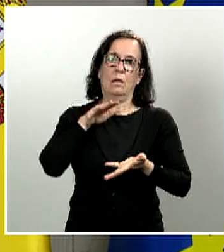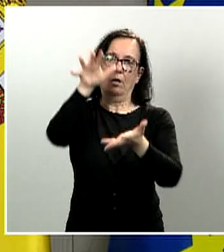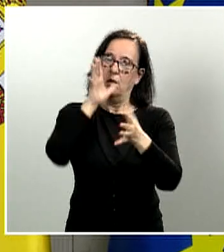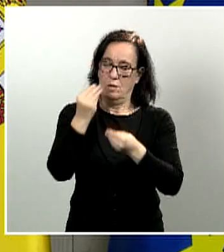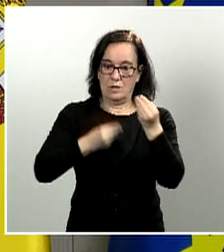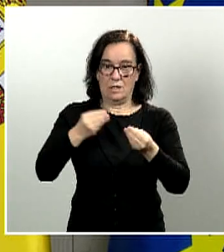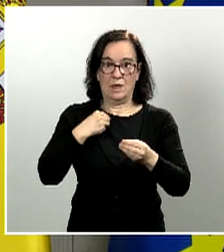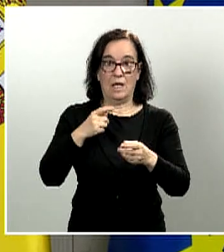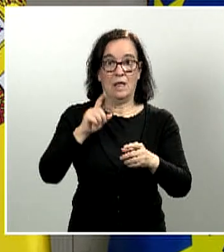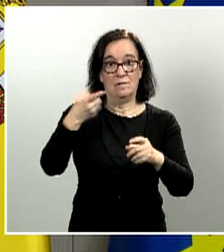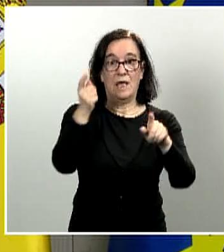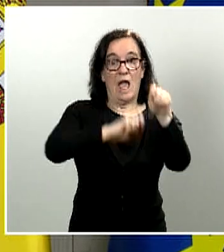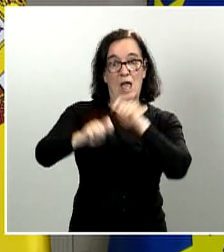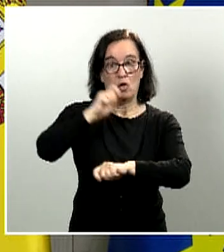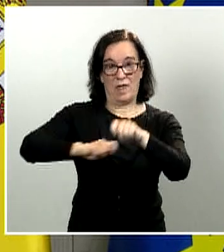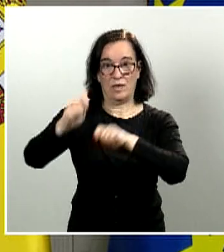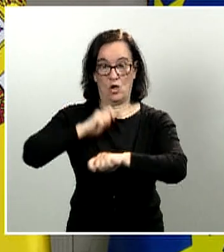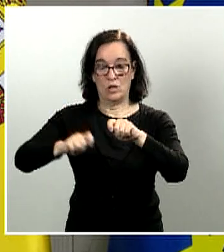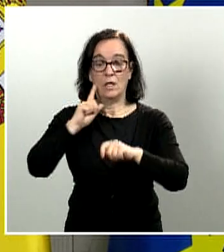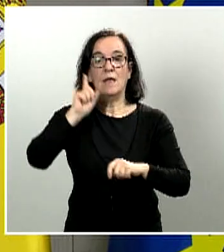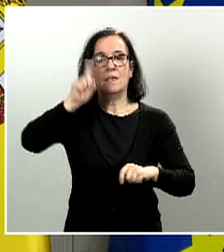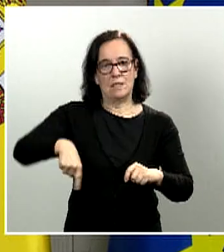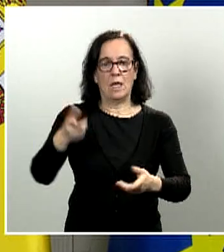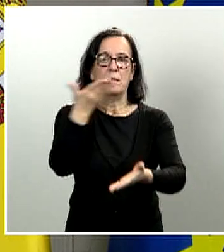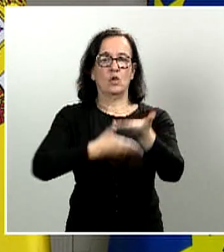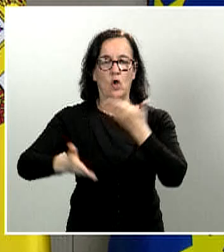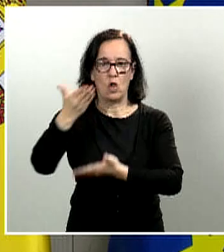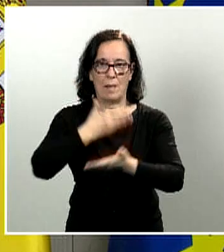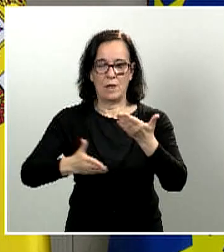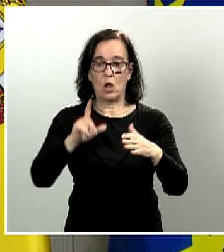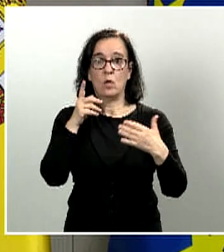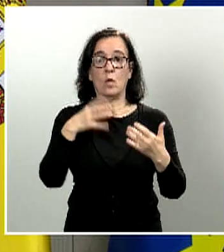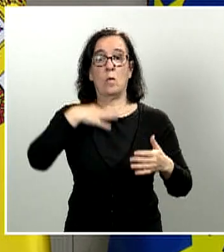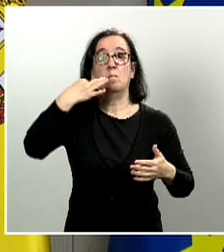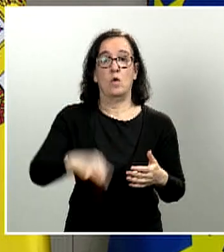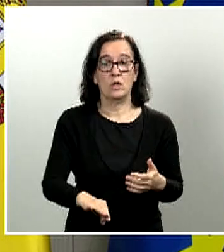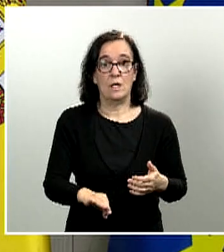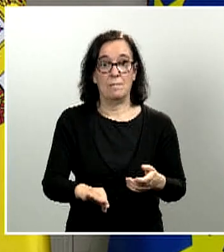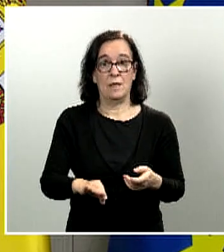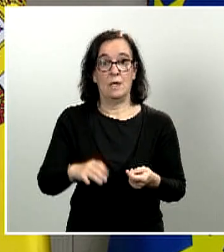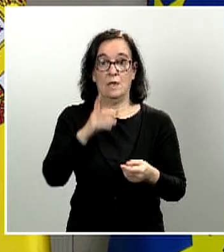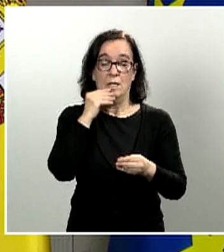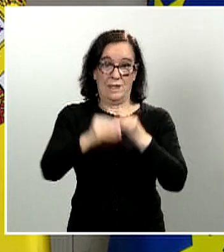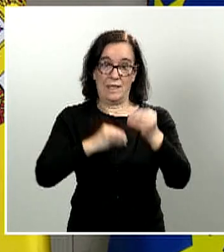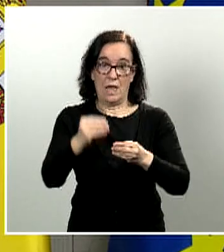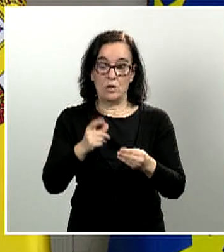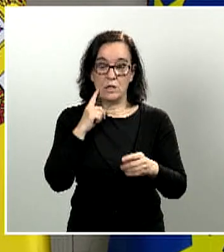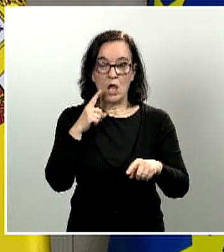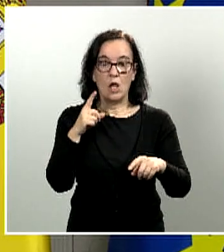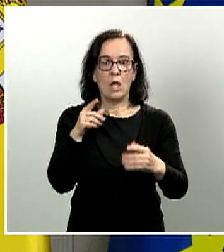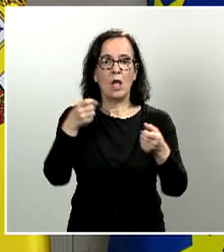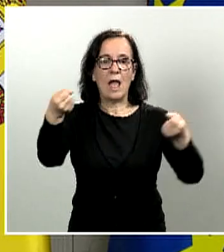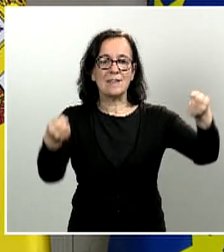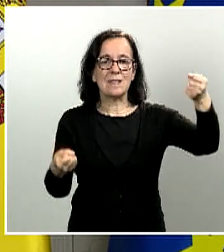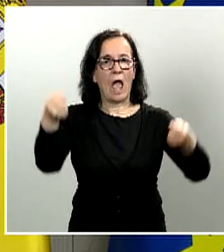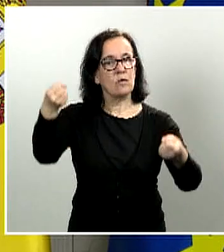asociaciones de cargadores, que a su vez están colaborando para que, cuando sea posible, eso sea así, es decir, que los transportistas no hagan las operaciones de